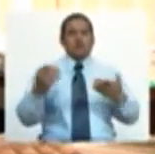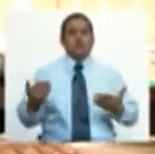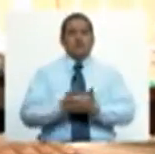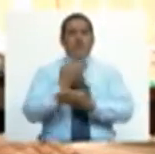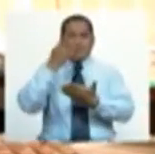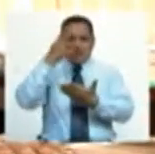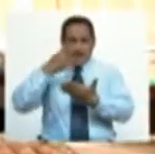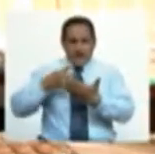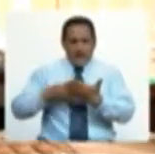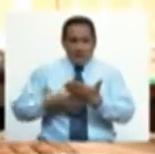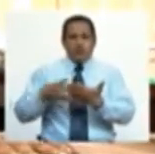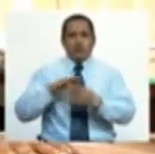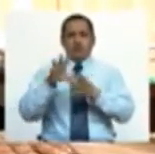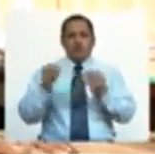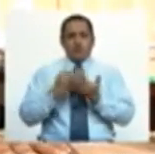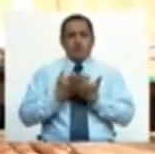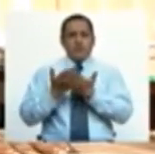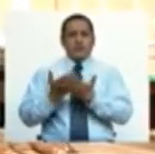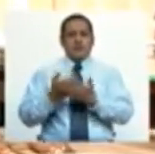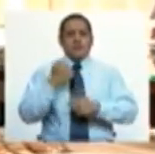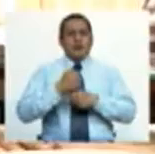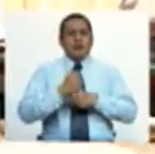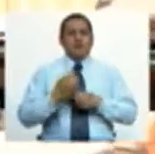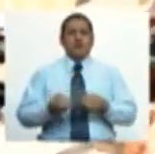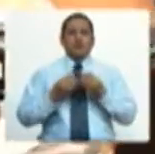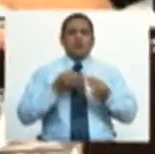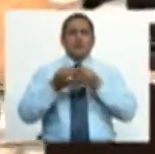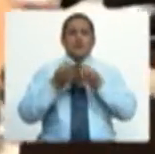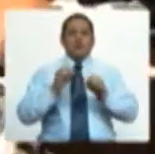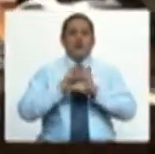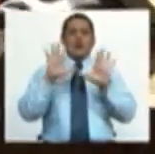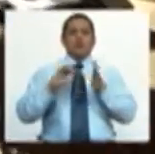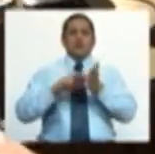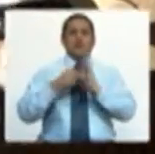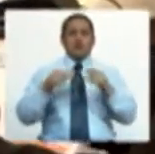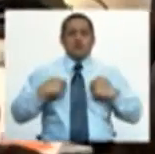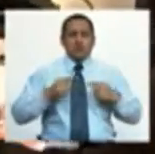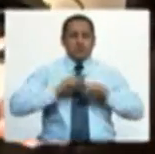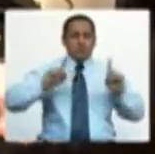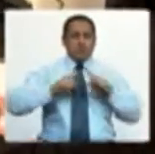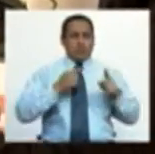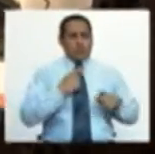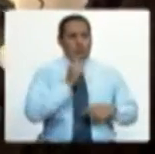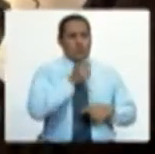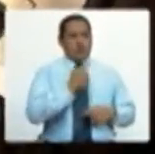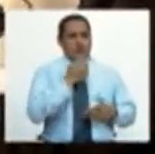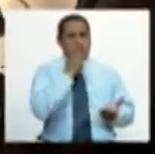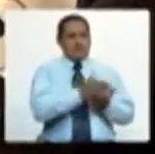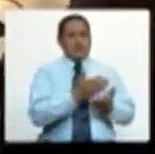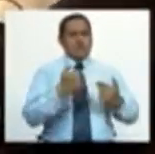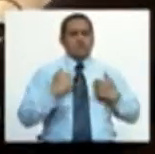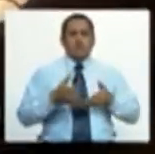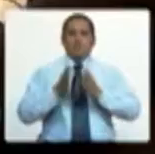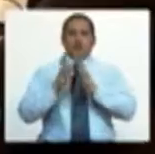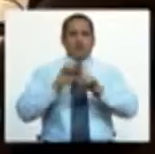una nueva evaluación de los actuados. Claro, pero como para que quede así claro, clarito, es no estoy de acuerdo con esto,